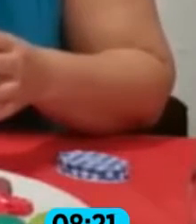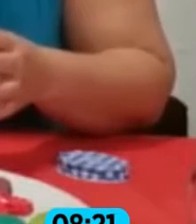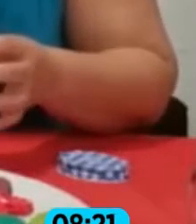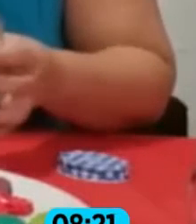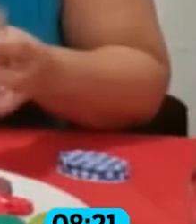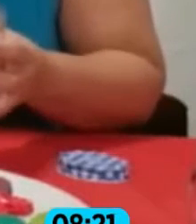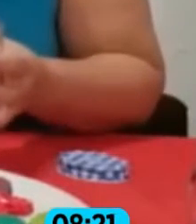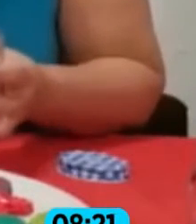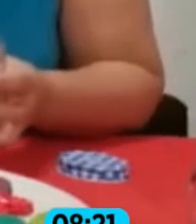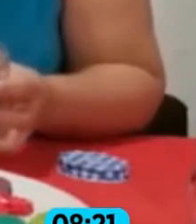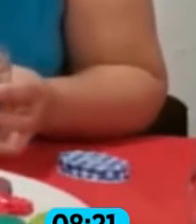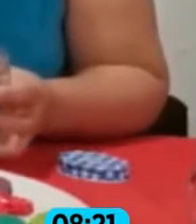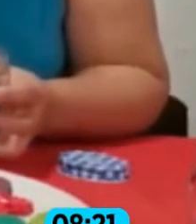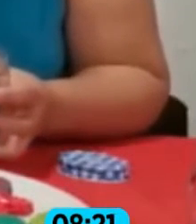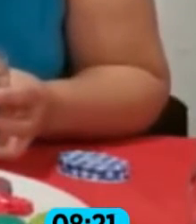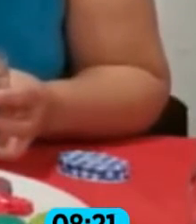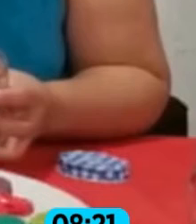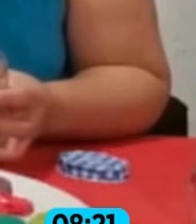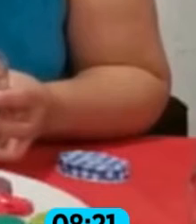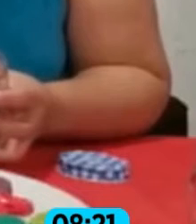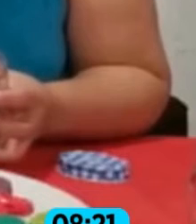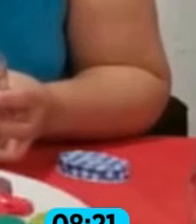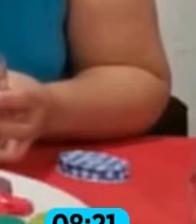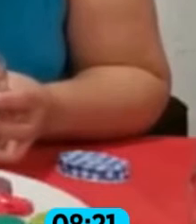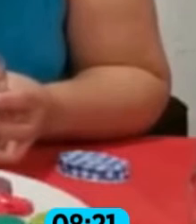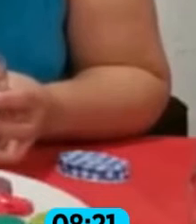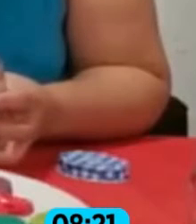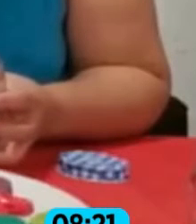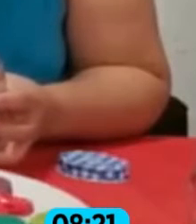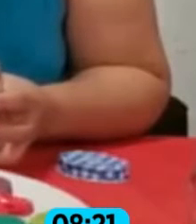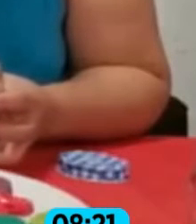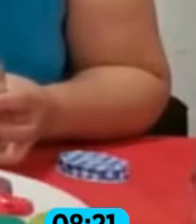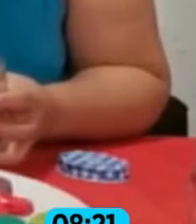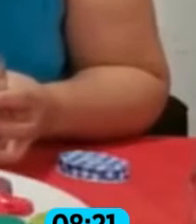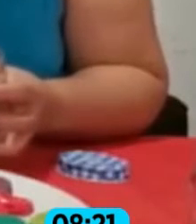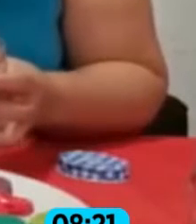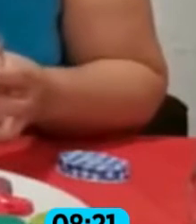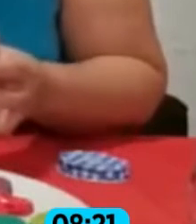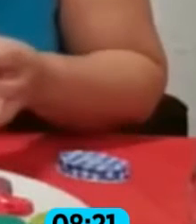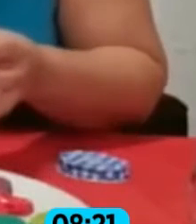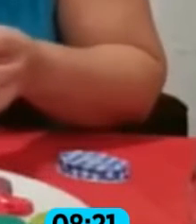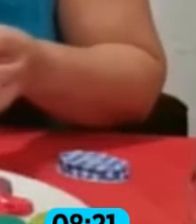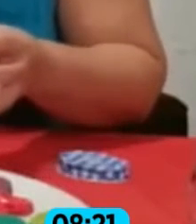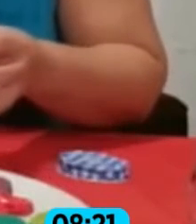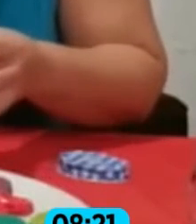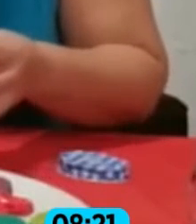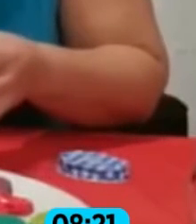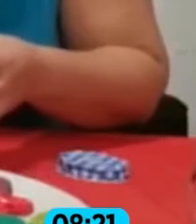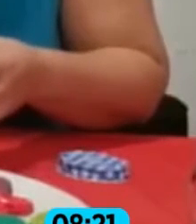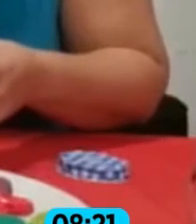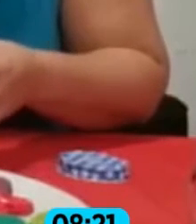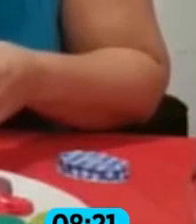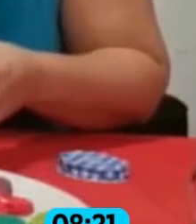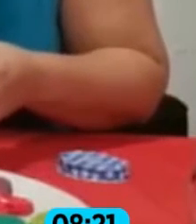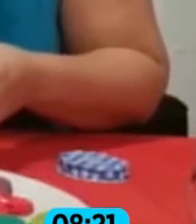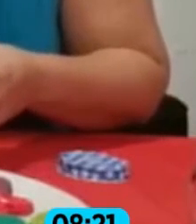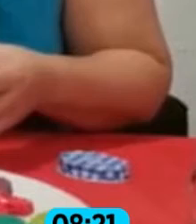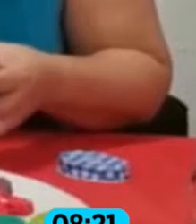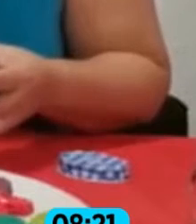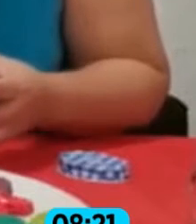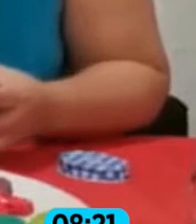Après, un papillon José.